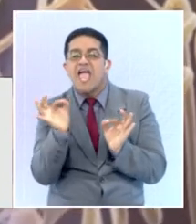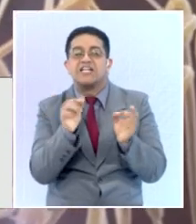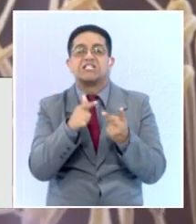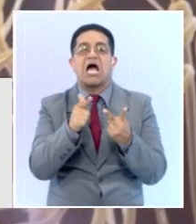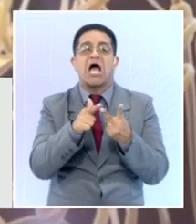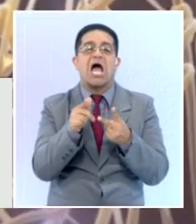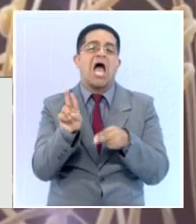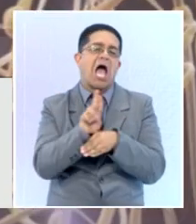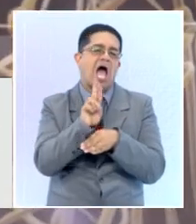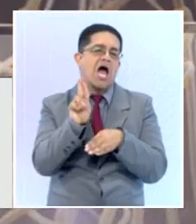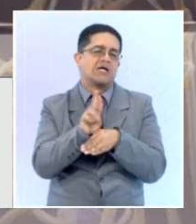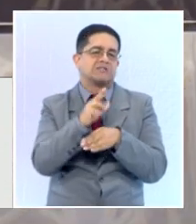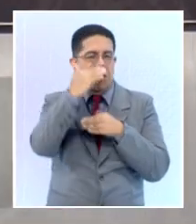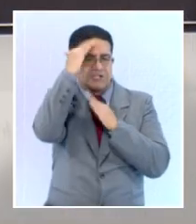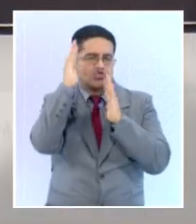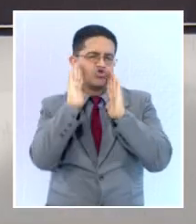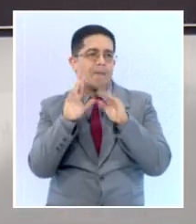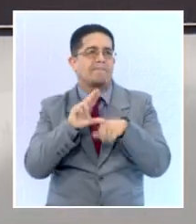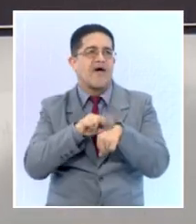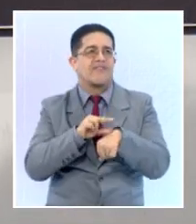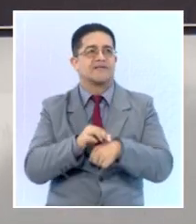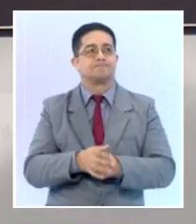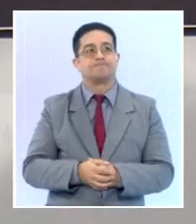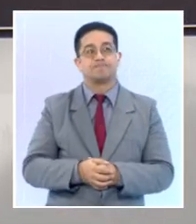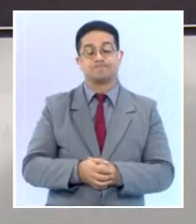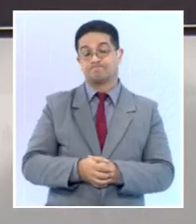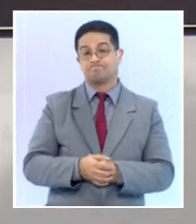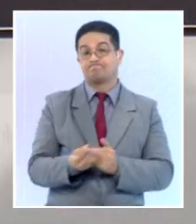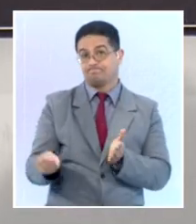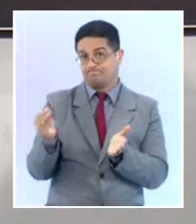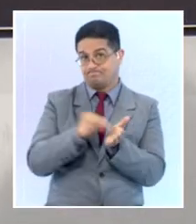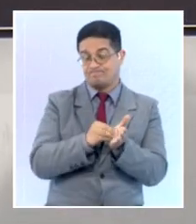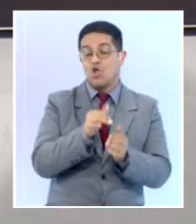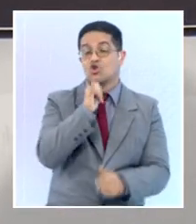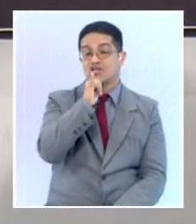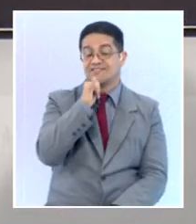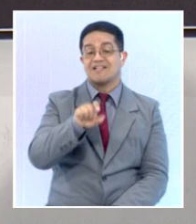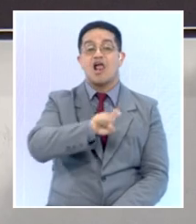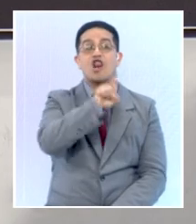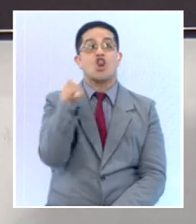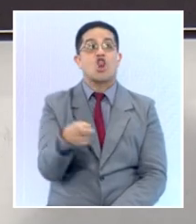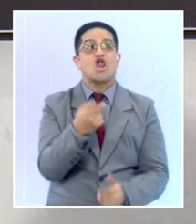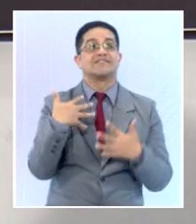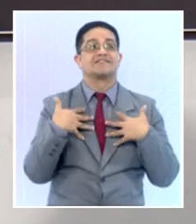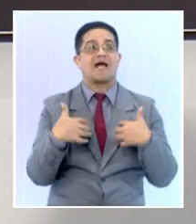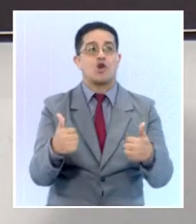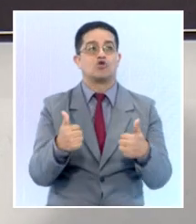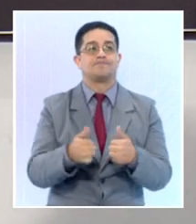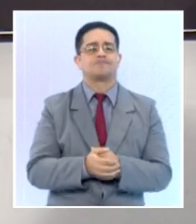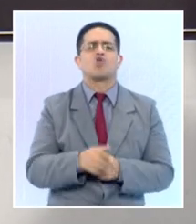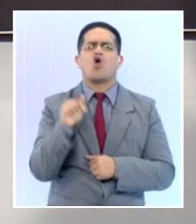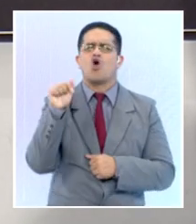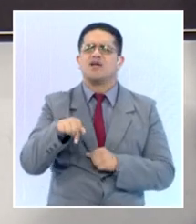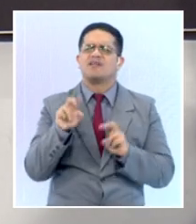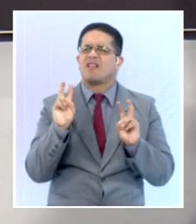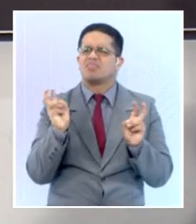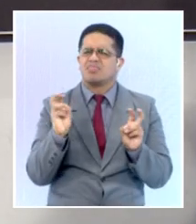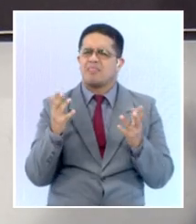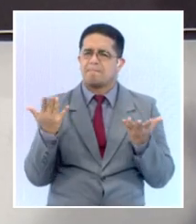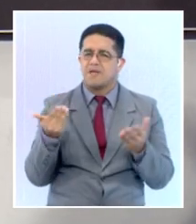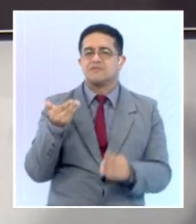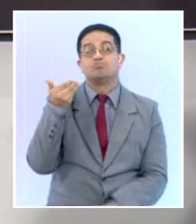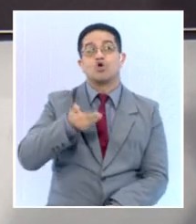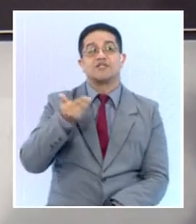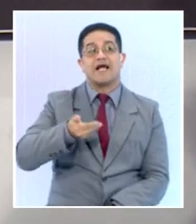del paciente estamos de regreso con más de noticias globo visión salud hoy hablaremos sobre un tema muy